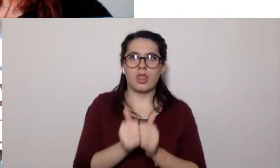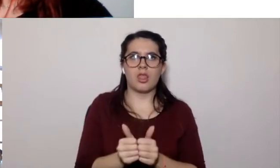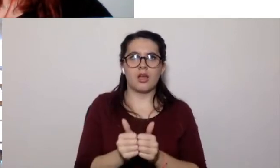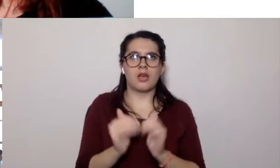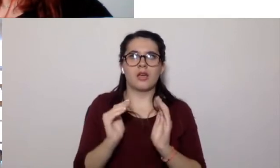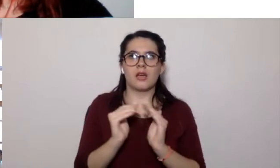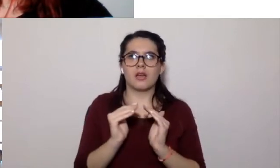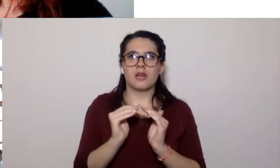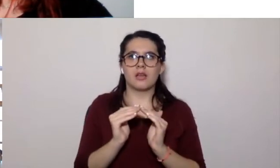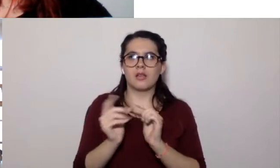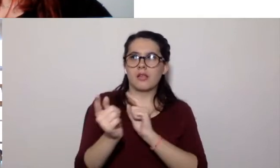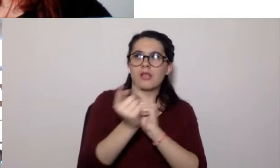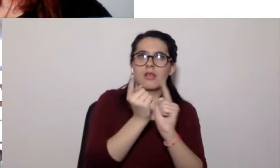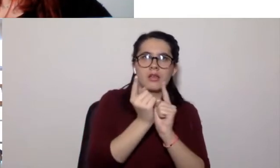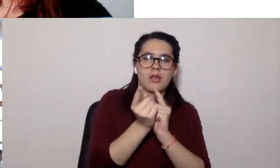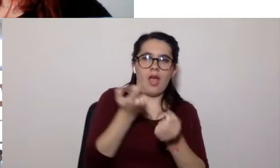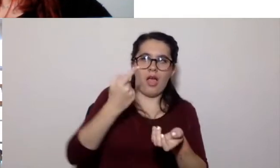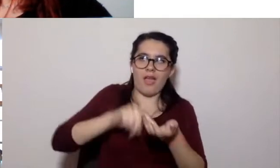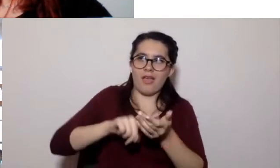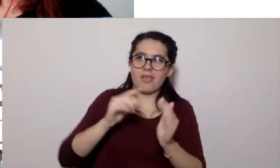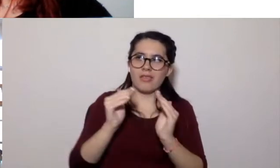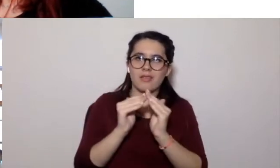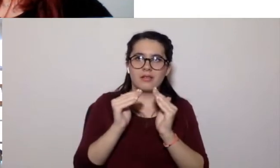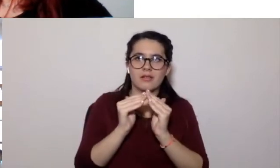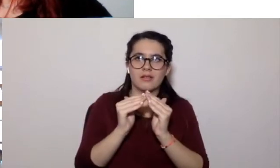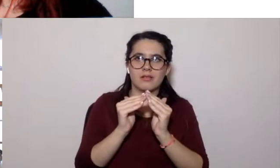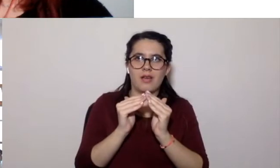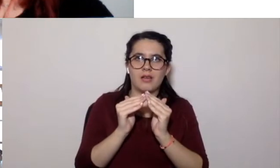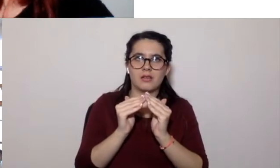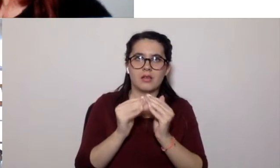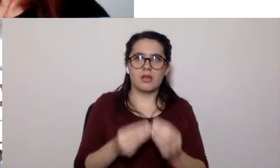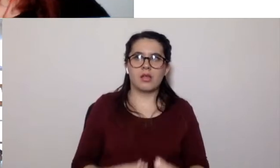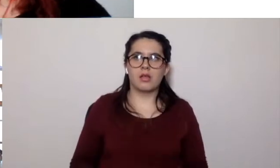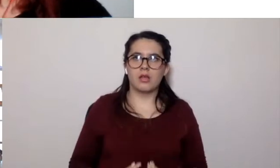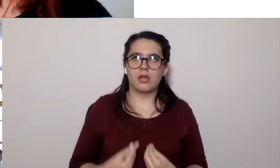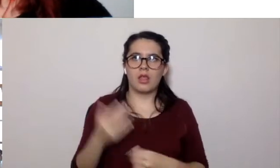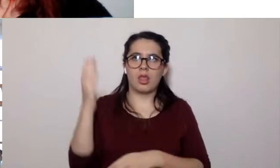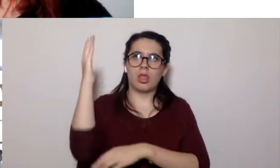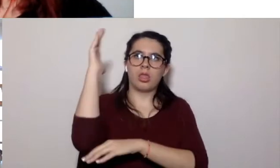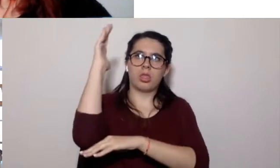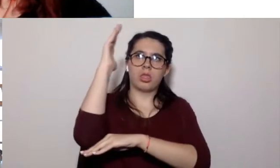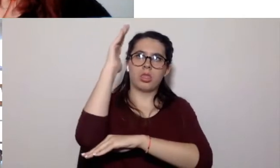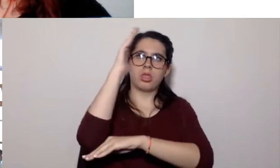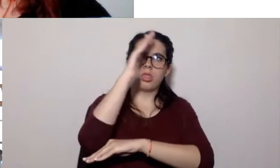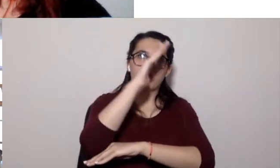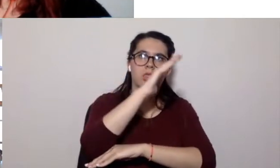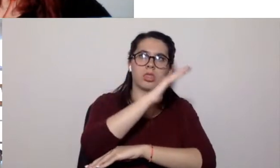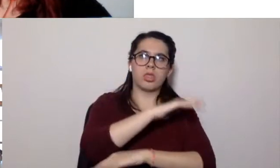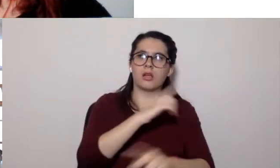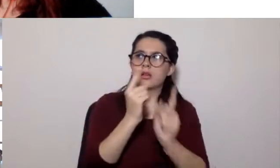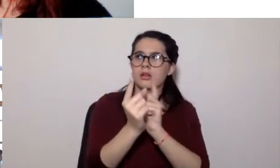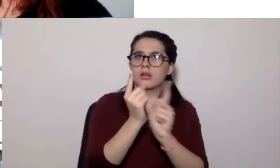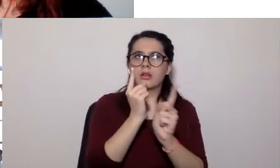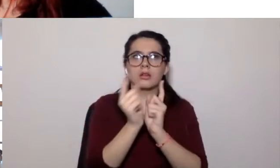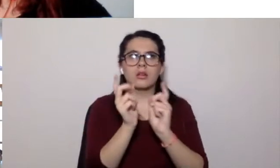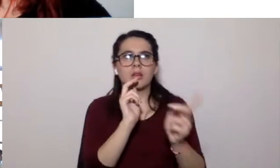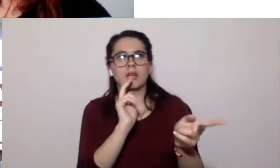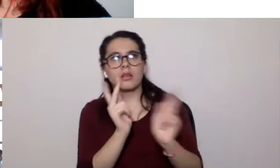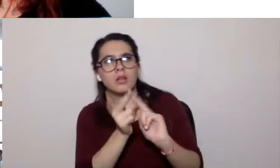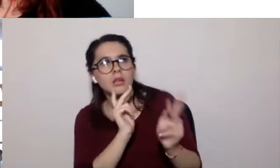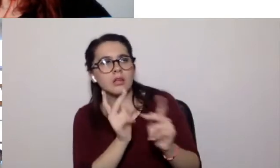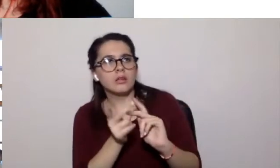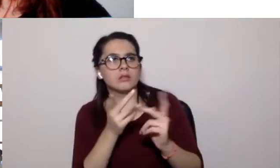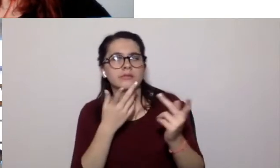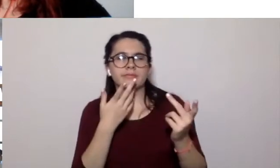persona o con las mismas personas 24/7, ¿no? ¿Sí? Si empiezas a hacer adivinar o a